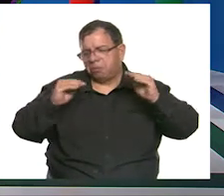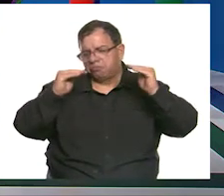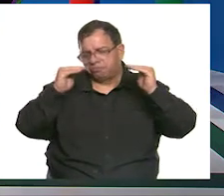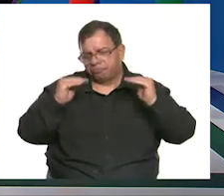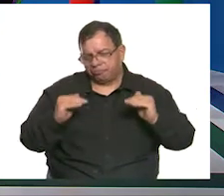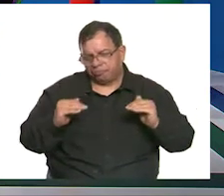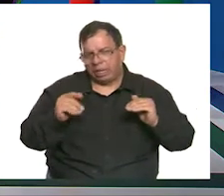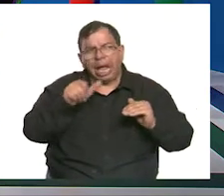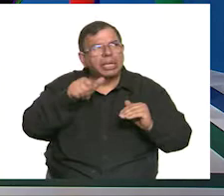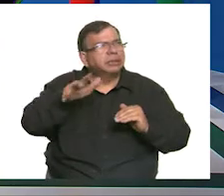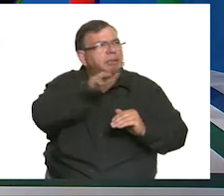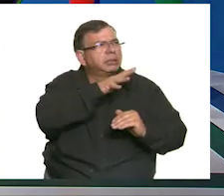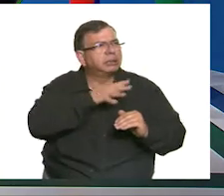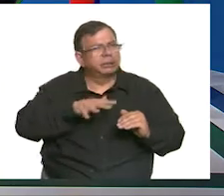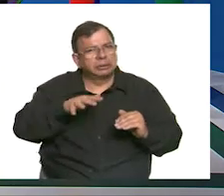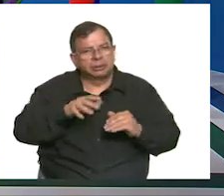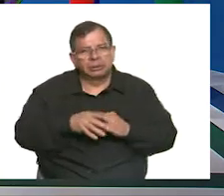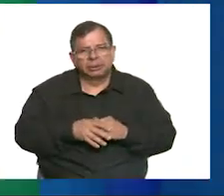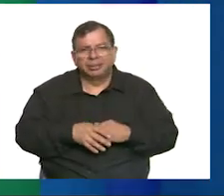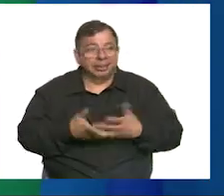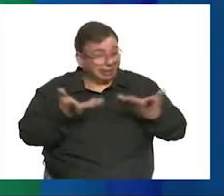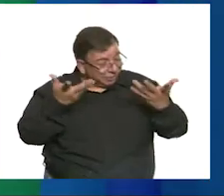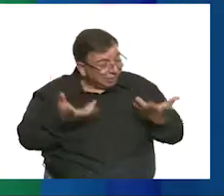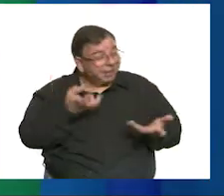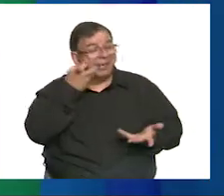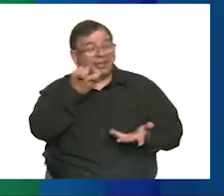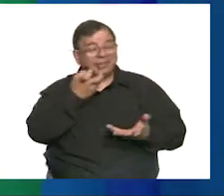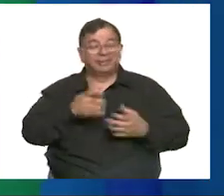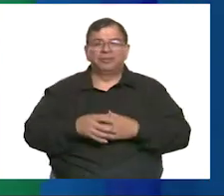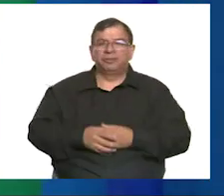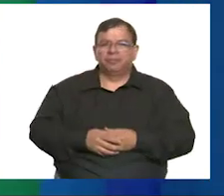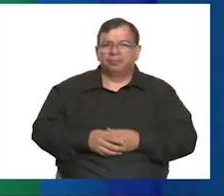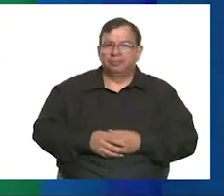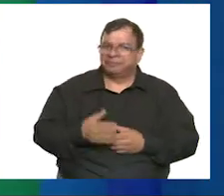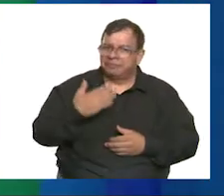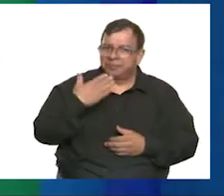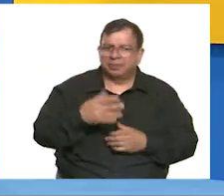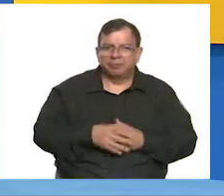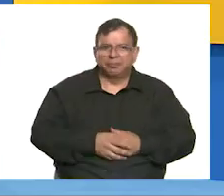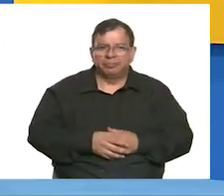ambiente. Y si esa era menor. Exactamente. Muy bien.